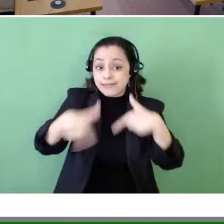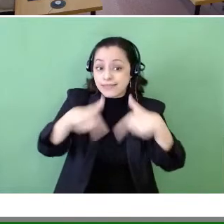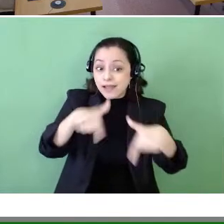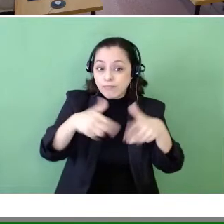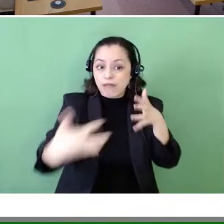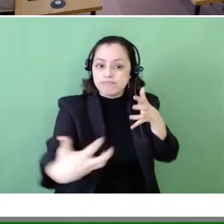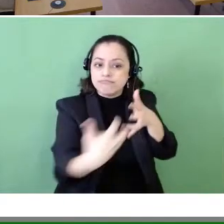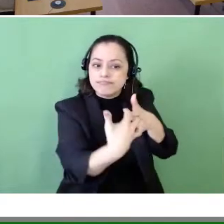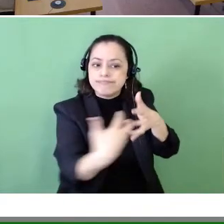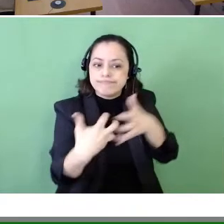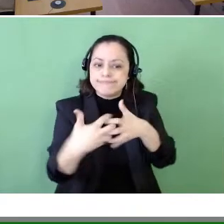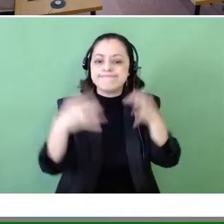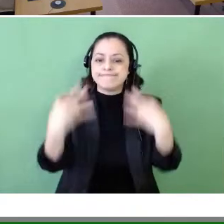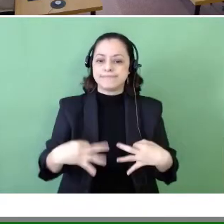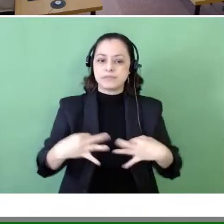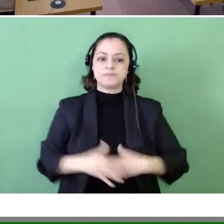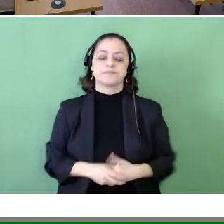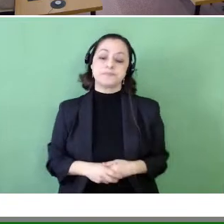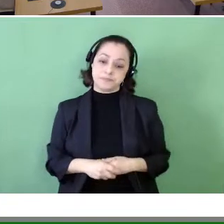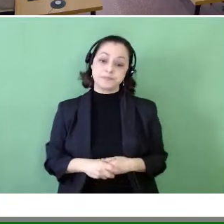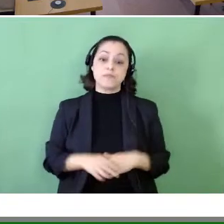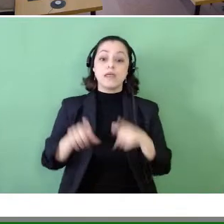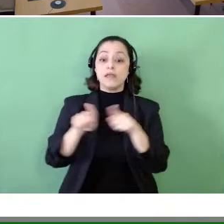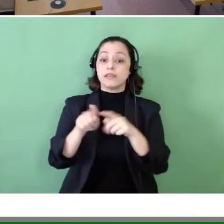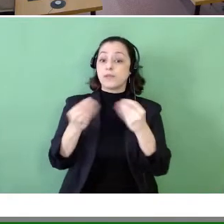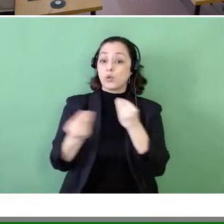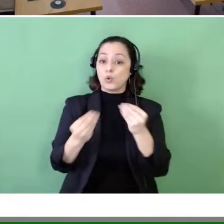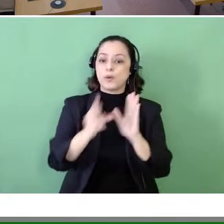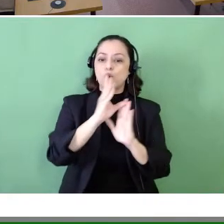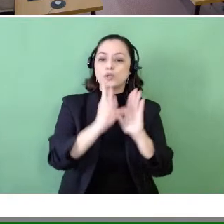mercado. También acerca de contenidos de